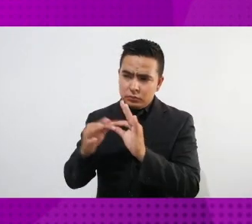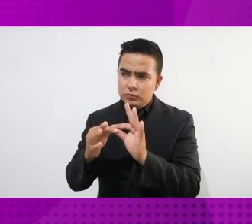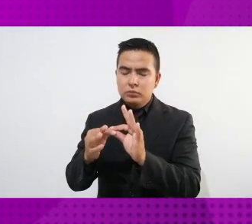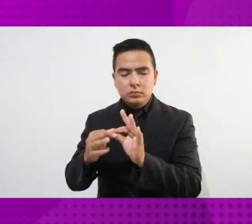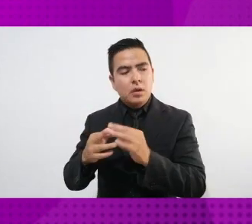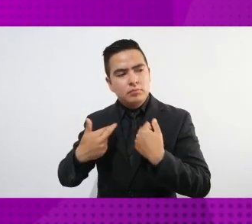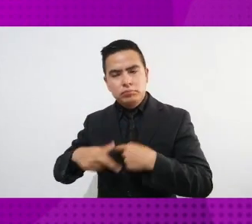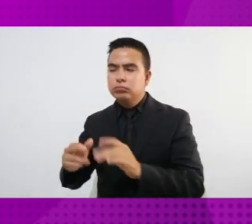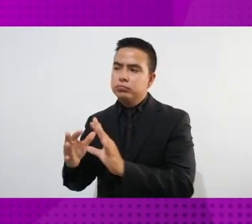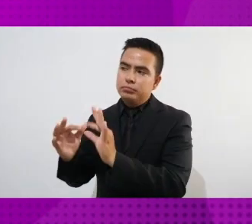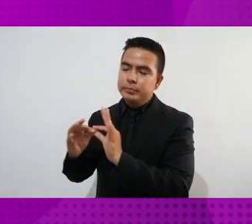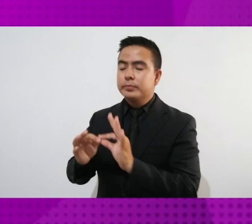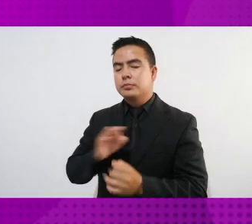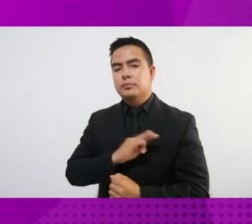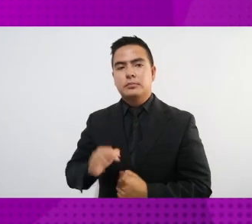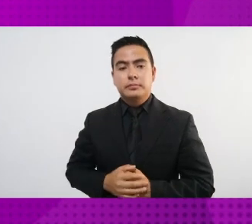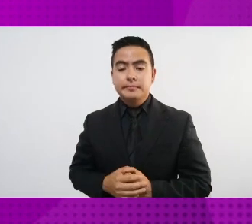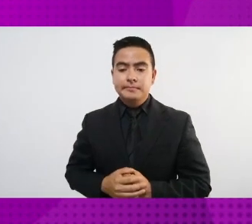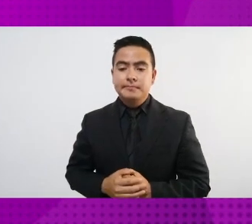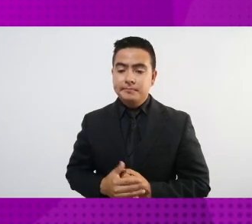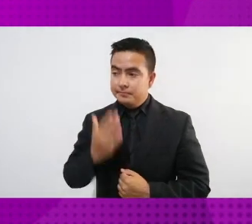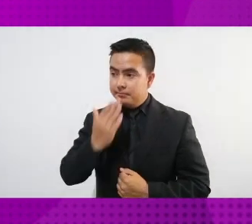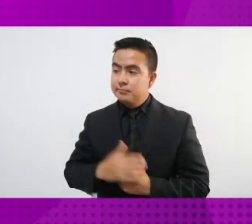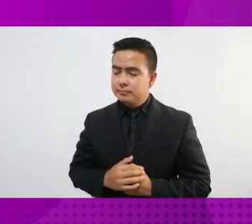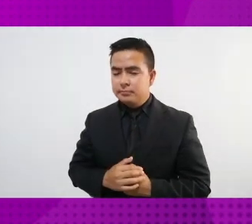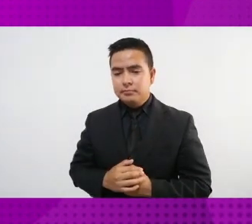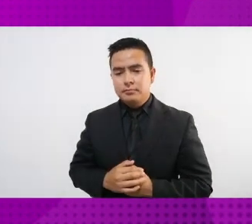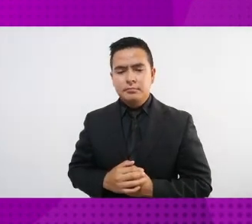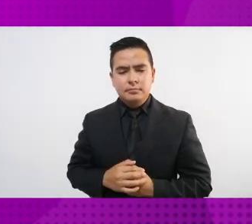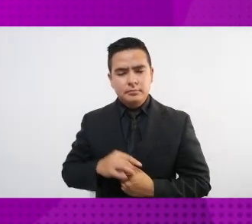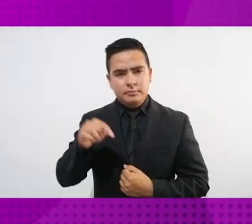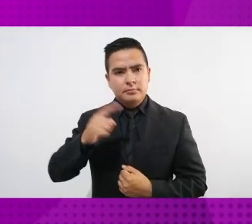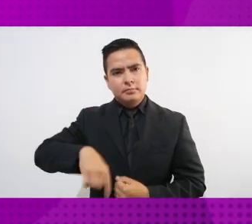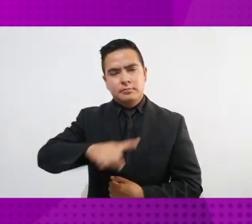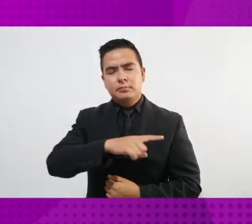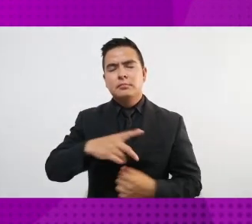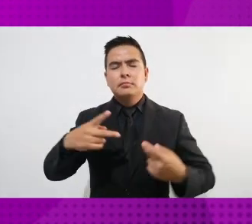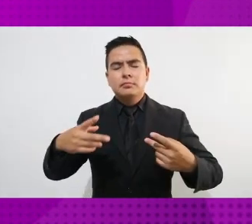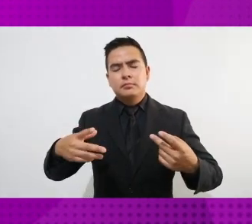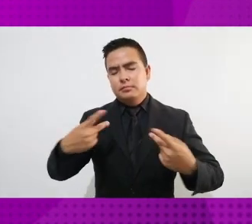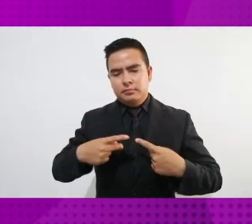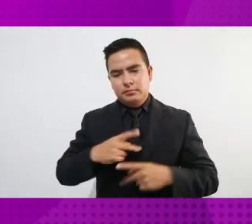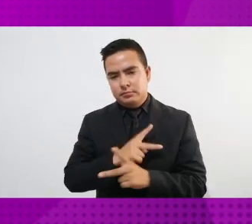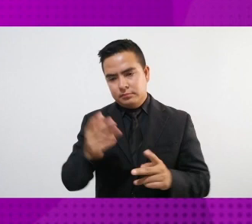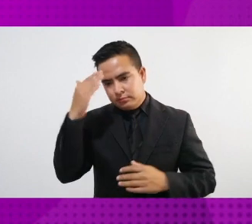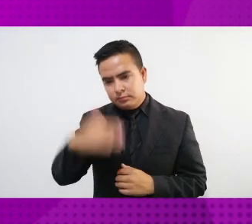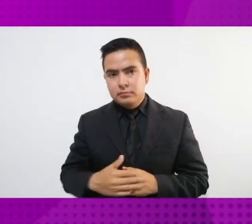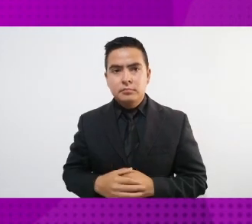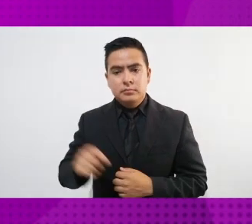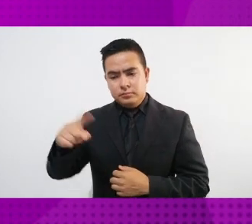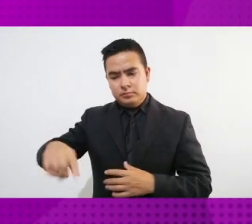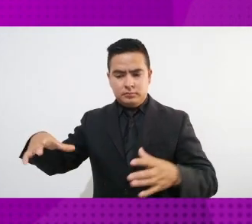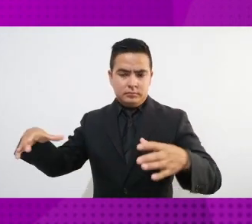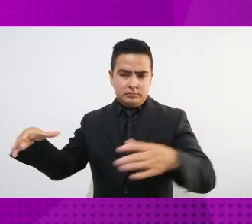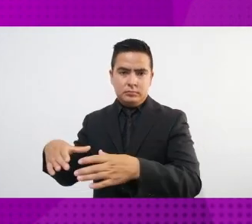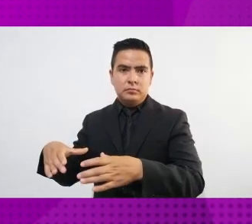le integran la sociedad. Ahora, doctor, bueno, pues por todos es sabido que las y los diputados del